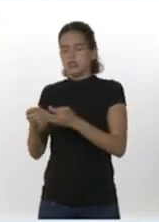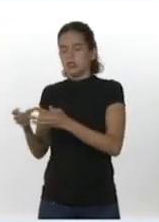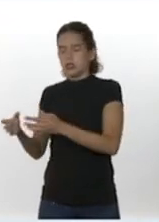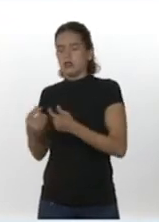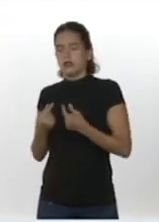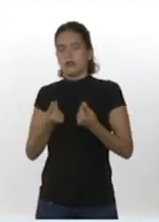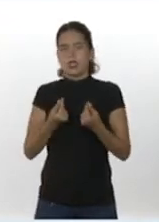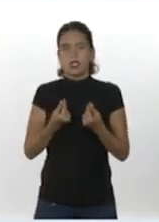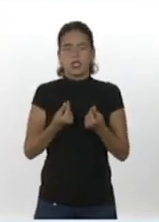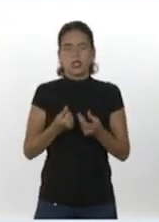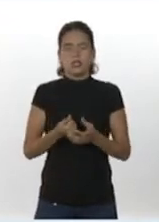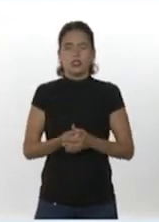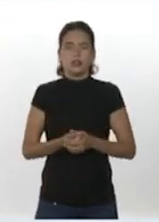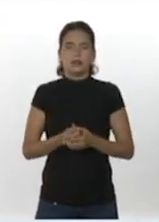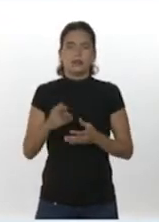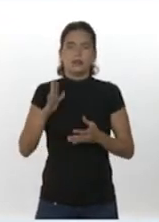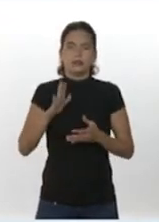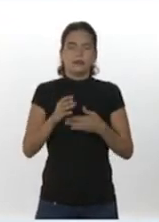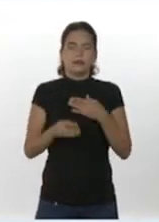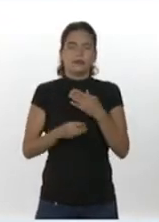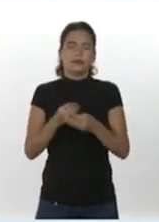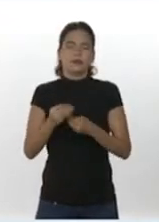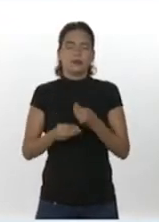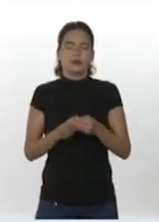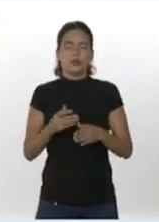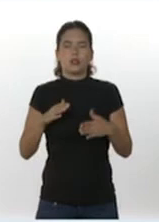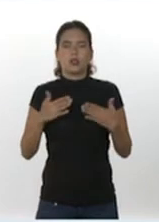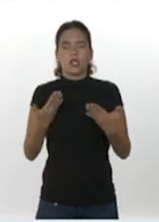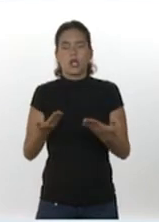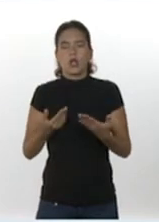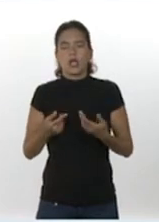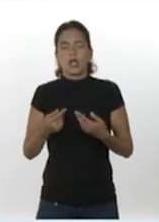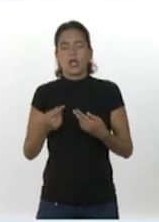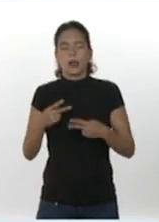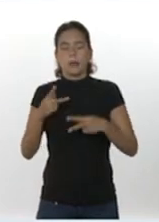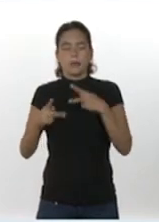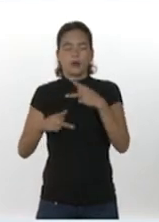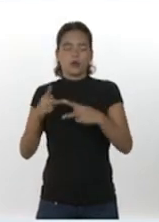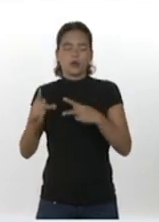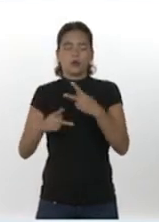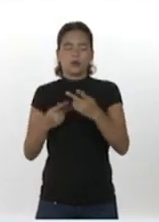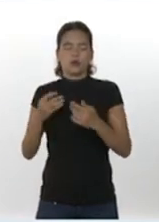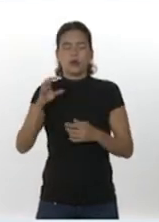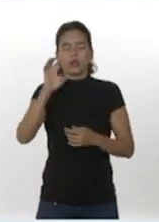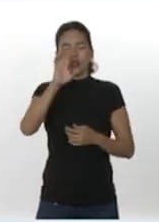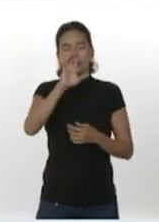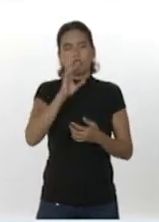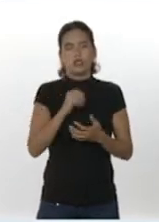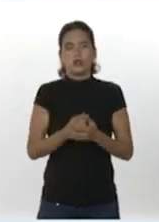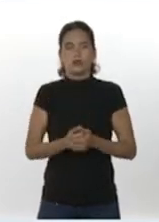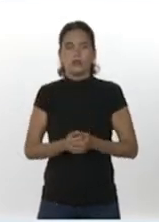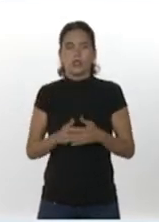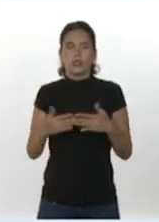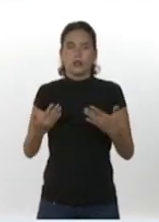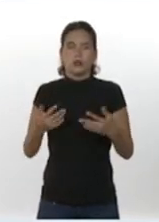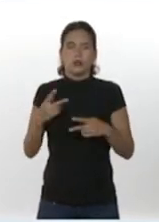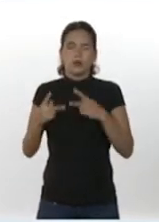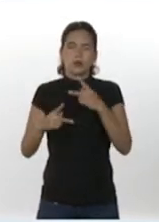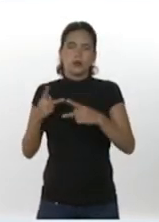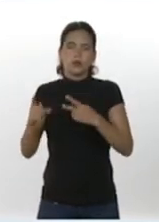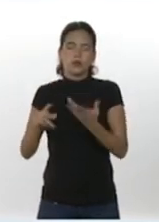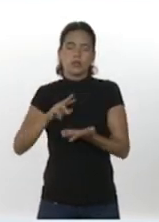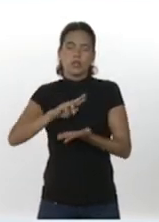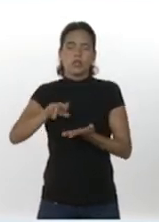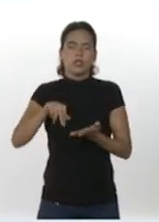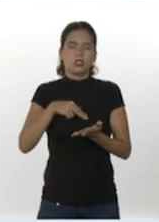de las riquezas viene de qué es lo que produce un Estado, qué es lo que produce precisamente una nación